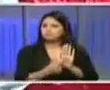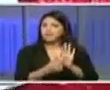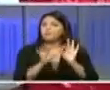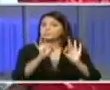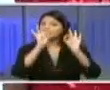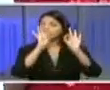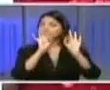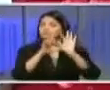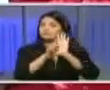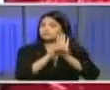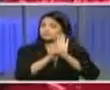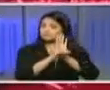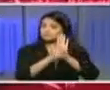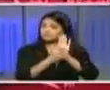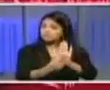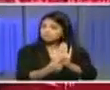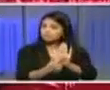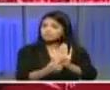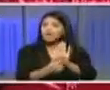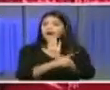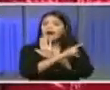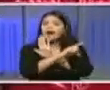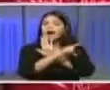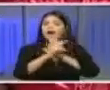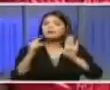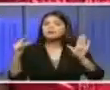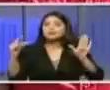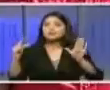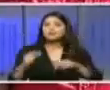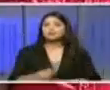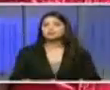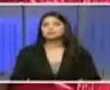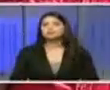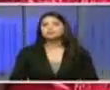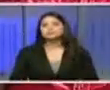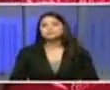exclusivas en el artículo